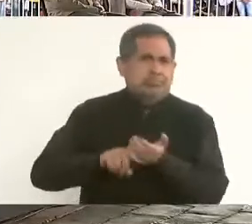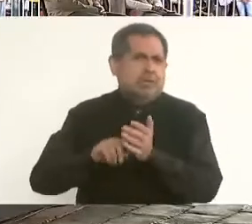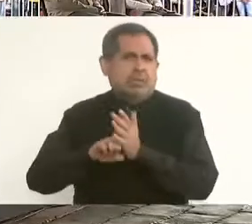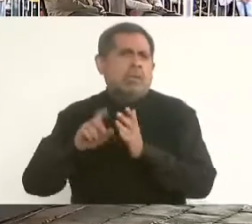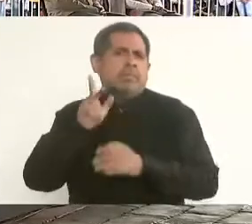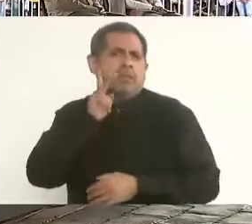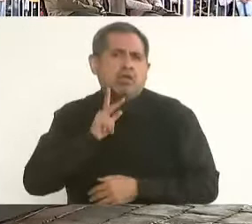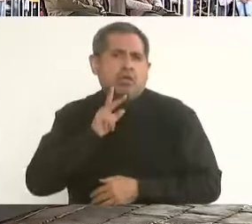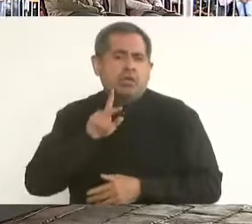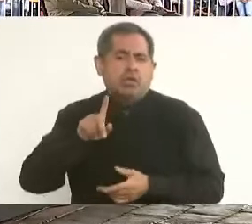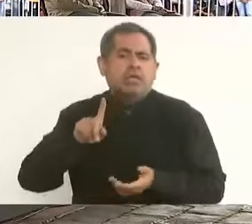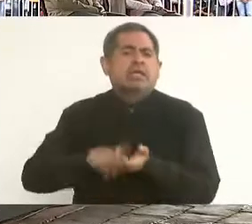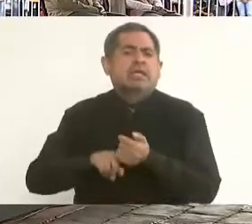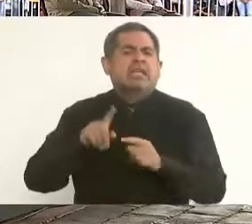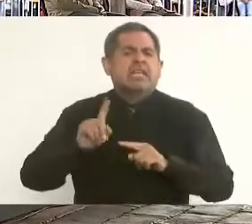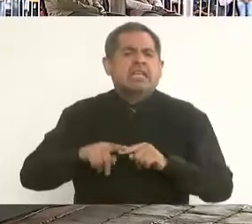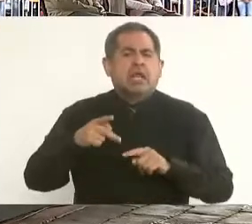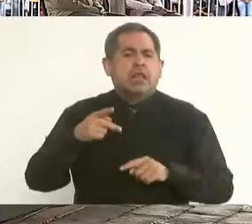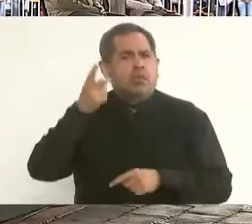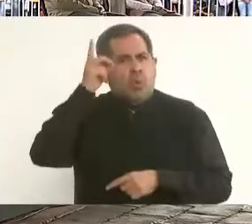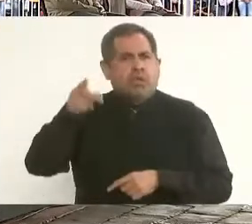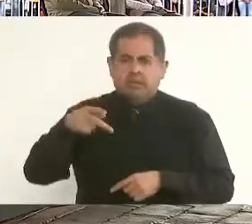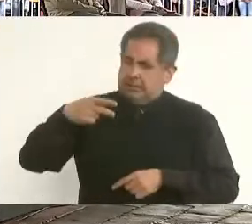son de la nación,